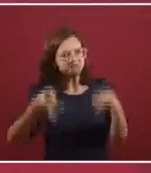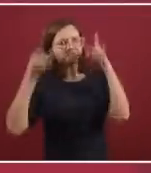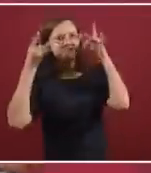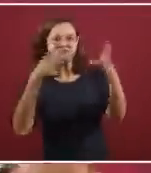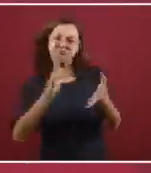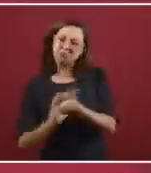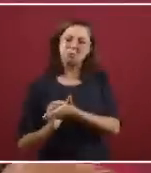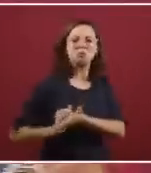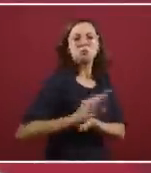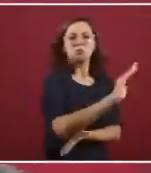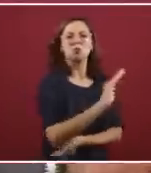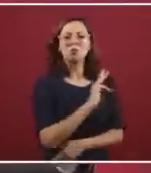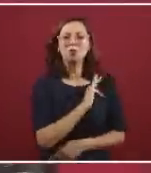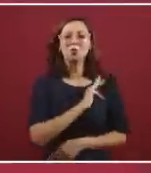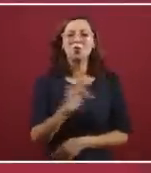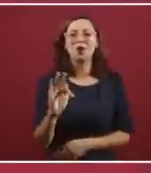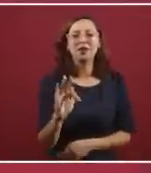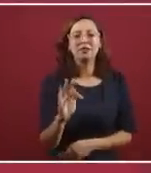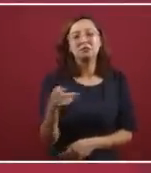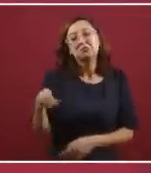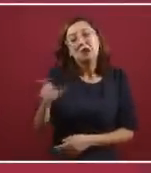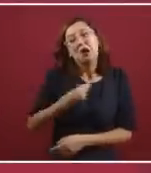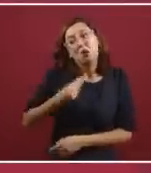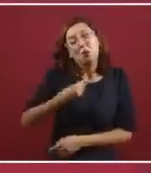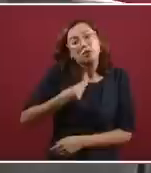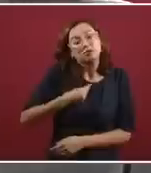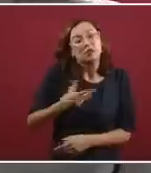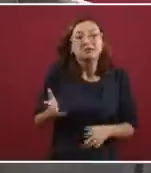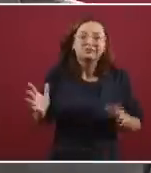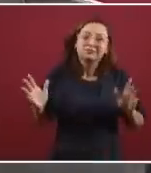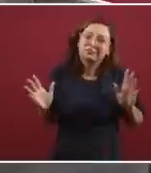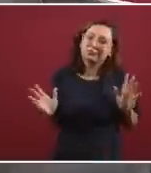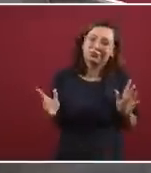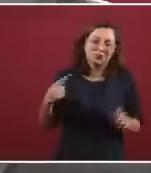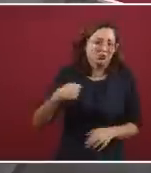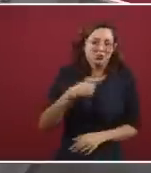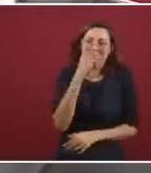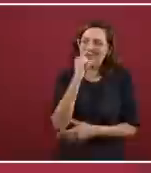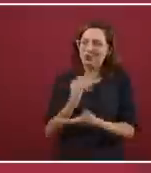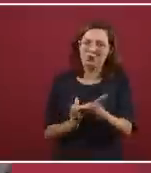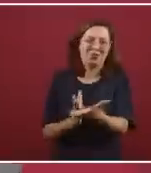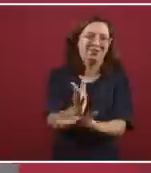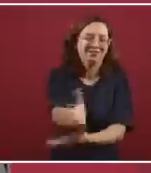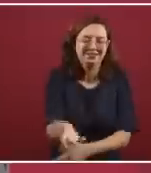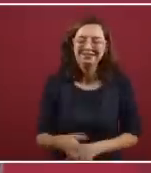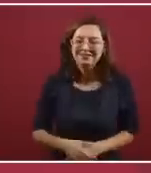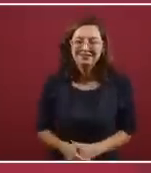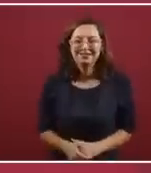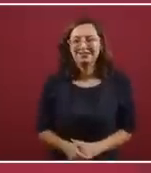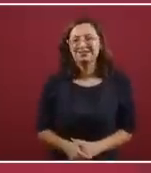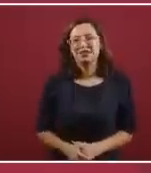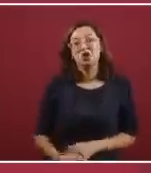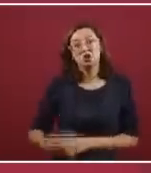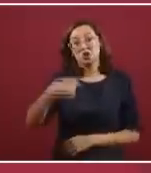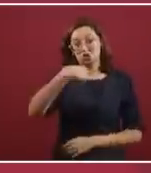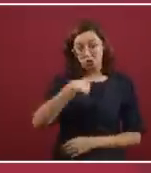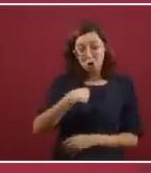llamas no puedo yo hacer pues porque yo no puedo estar encabezando